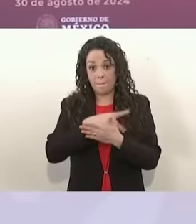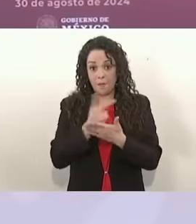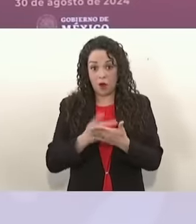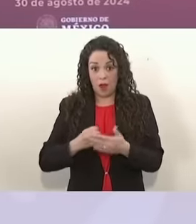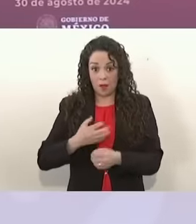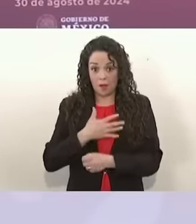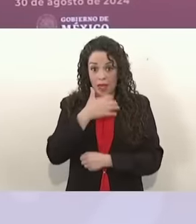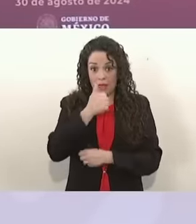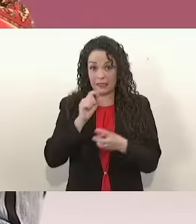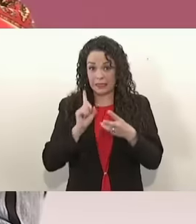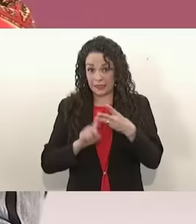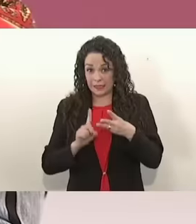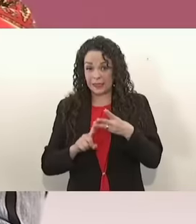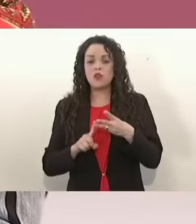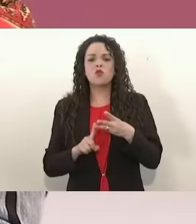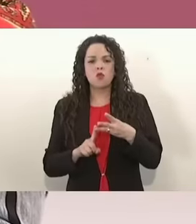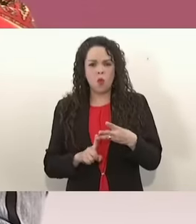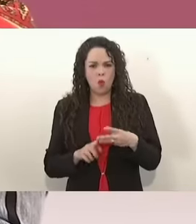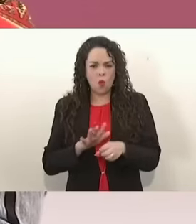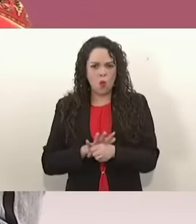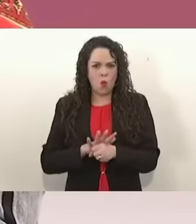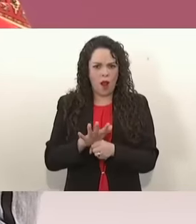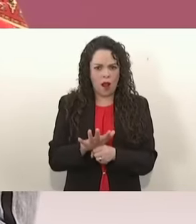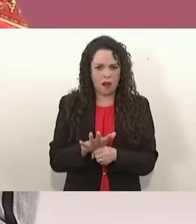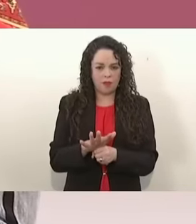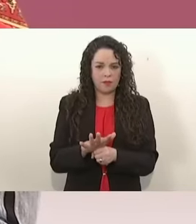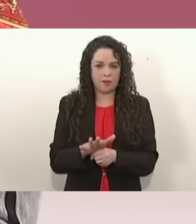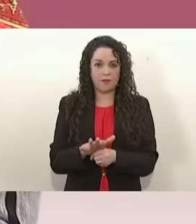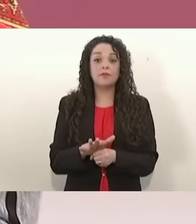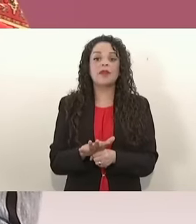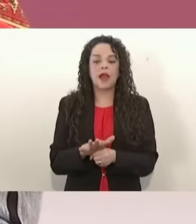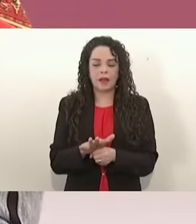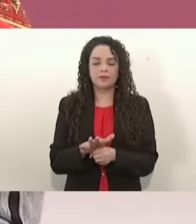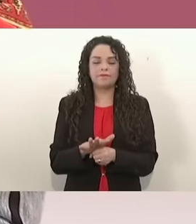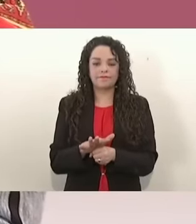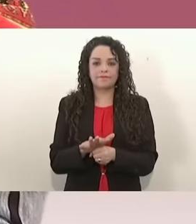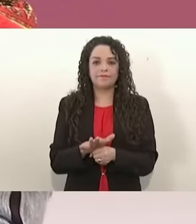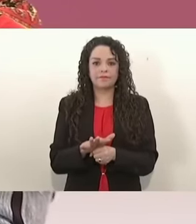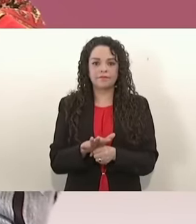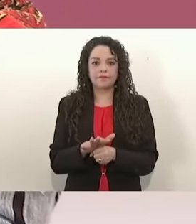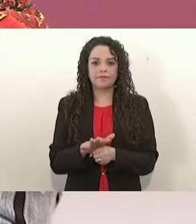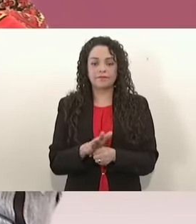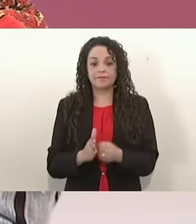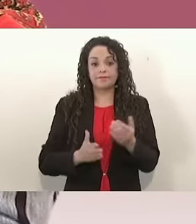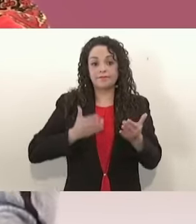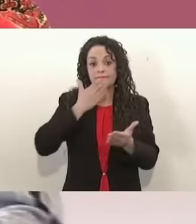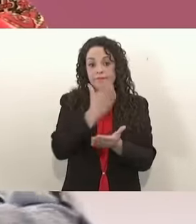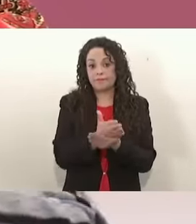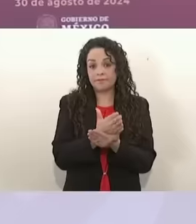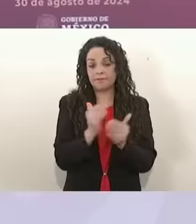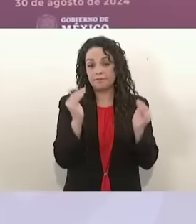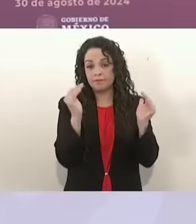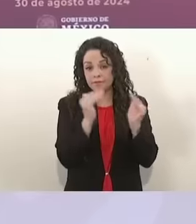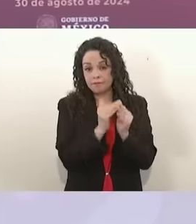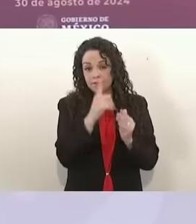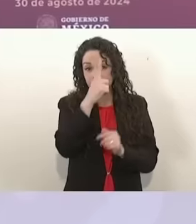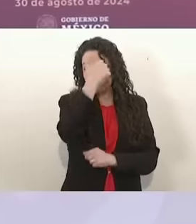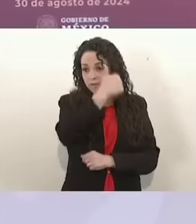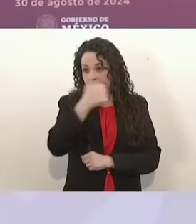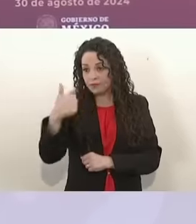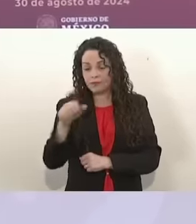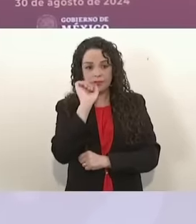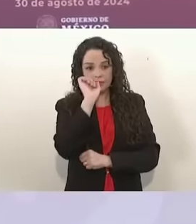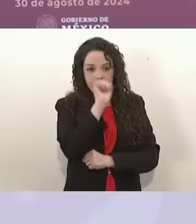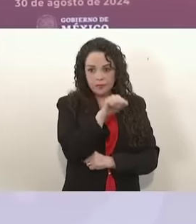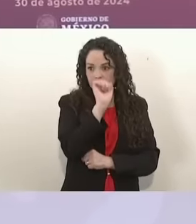es un programa de salud, casa por casa. Vamos a contratar